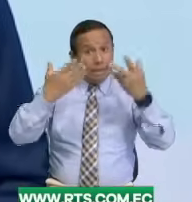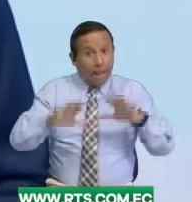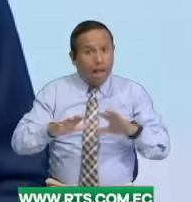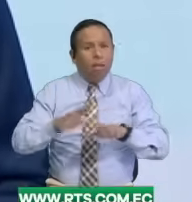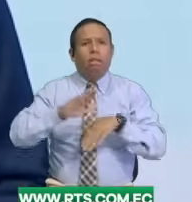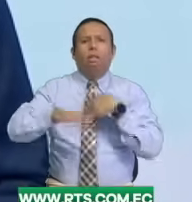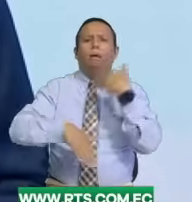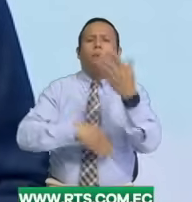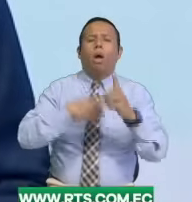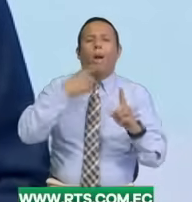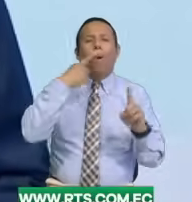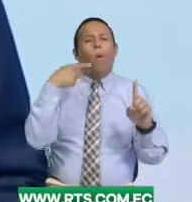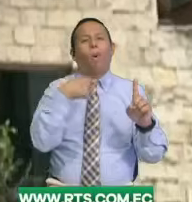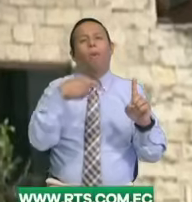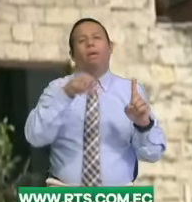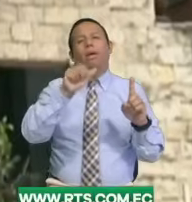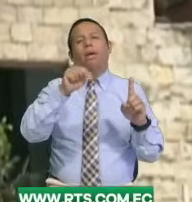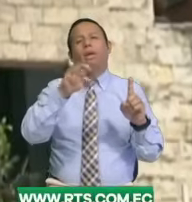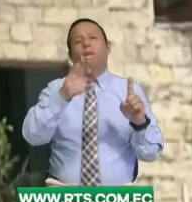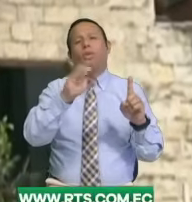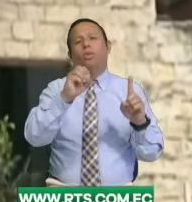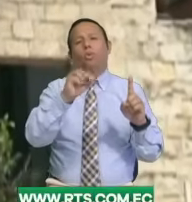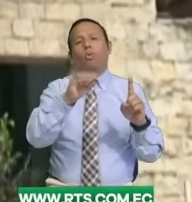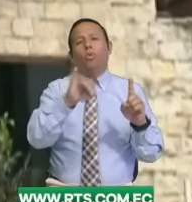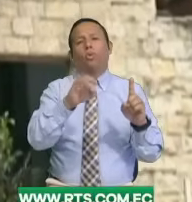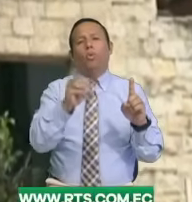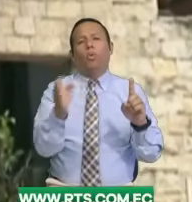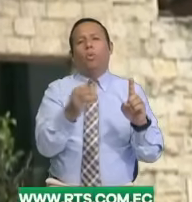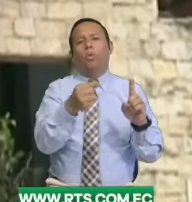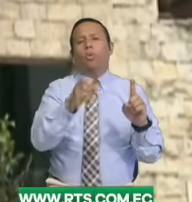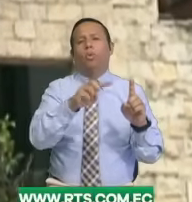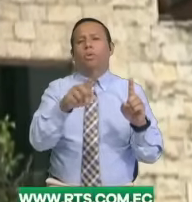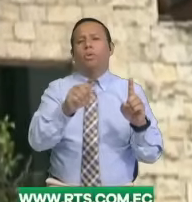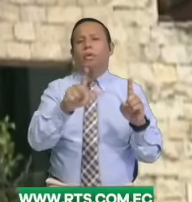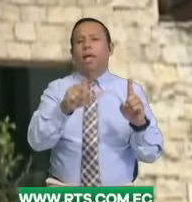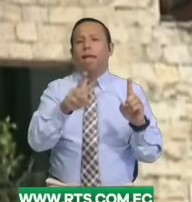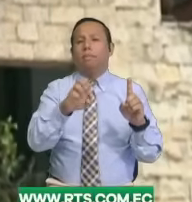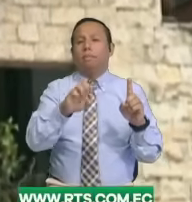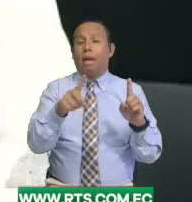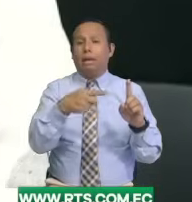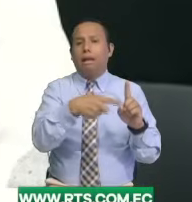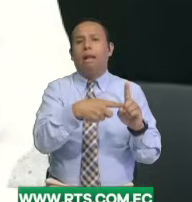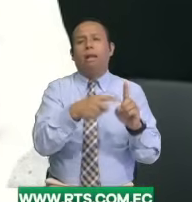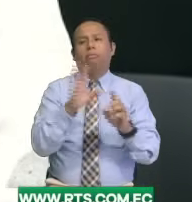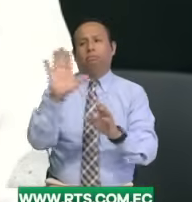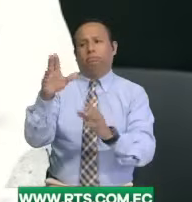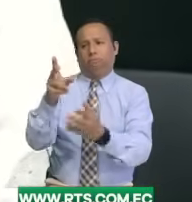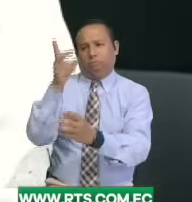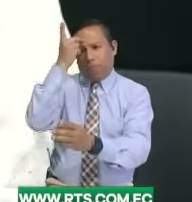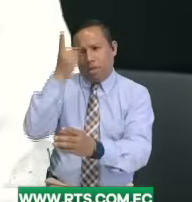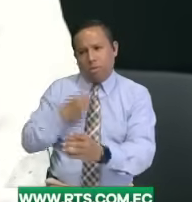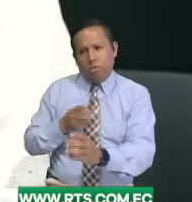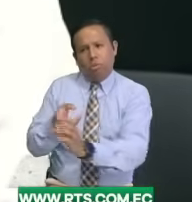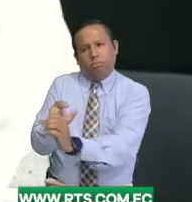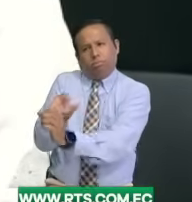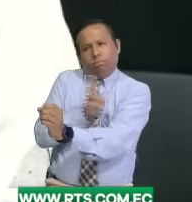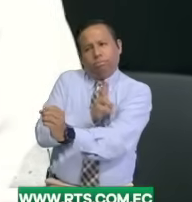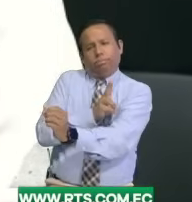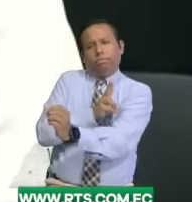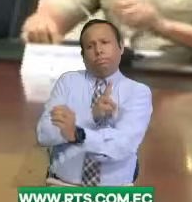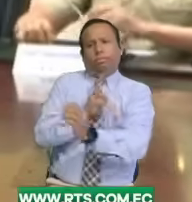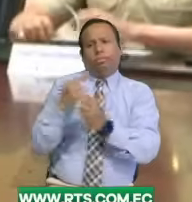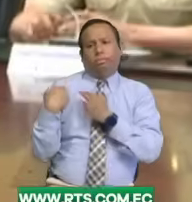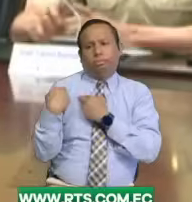Antonio González presentó su renuncia a esta cartera de Estado, misma que será asumida de manera provisional por Inés